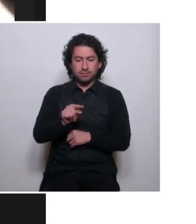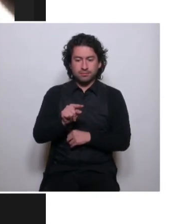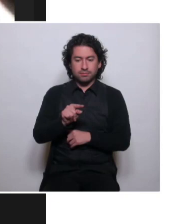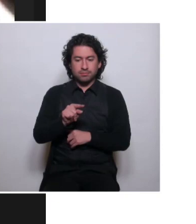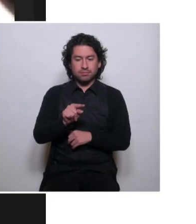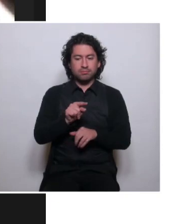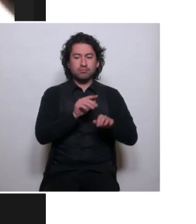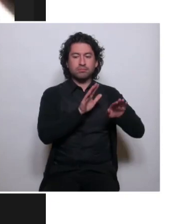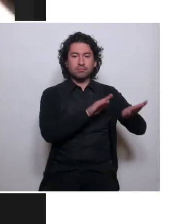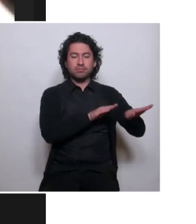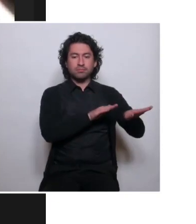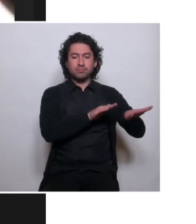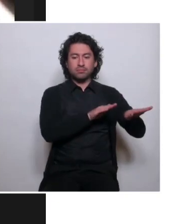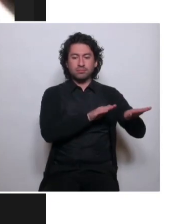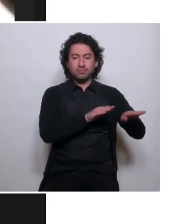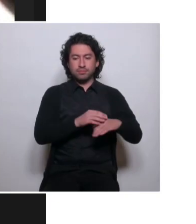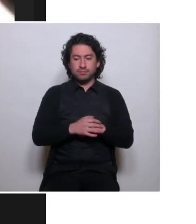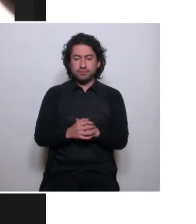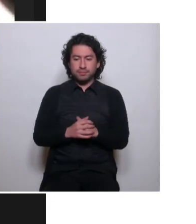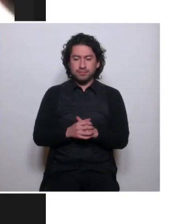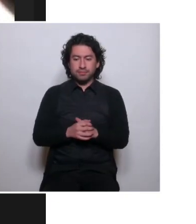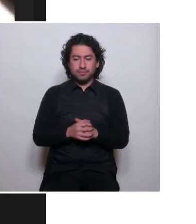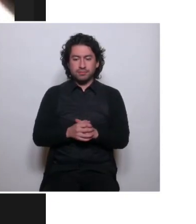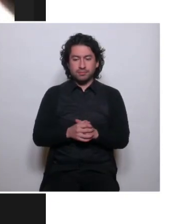A favor, señor secretario, a favor.